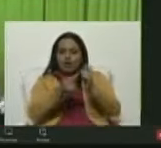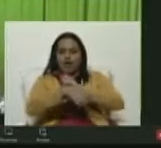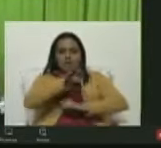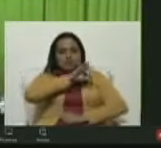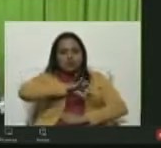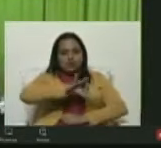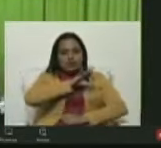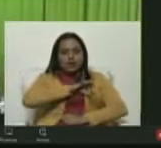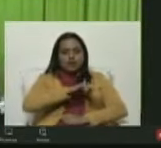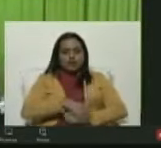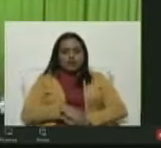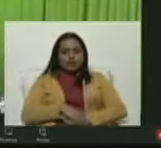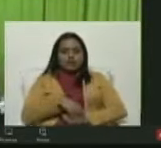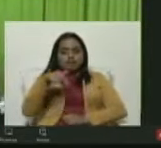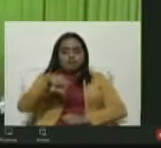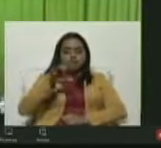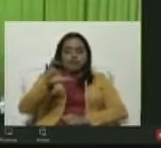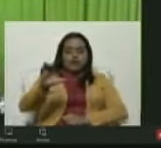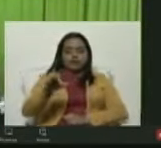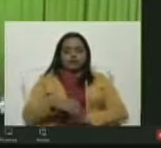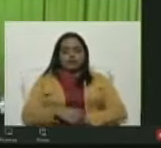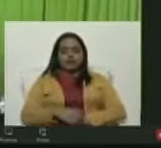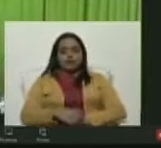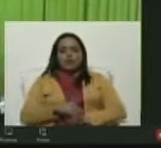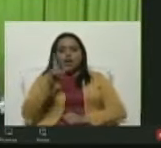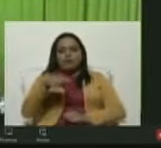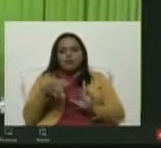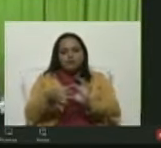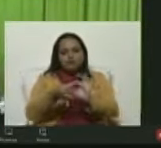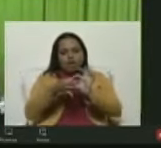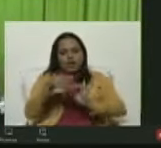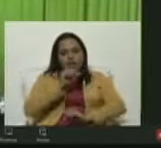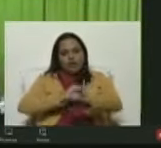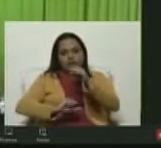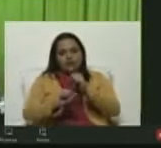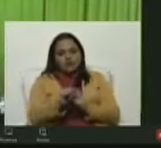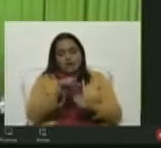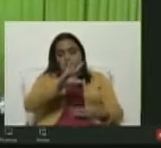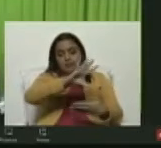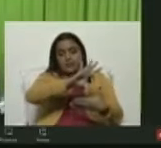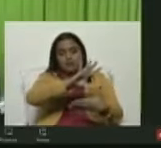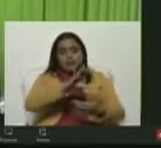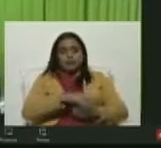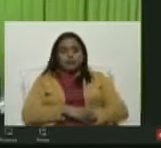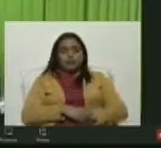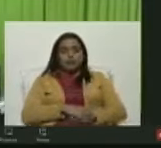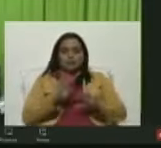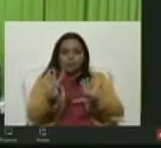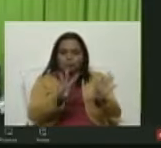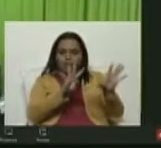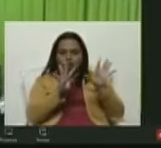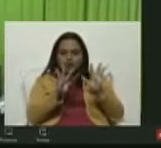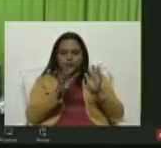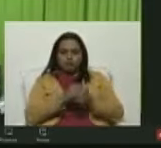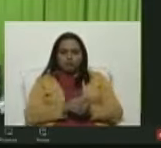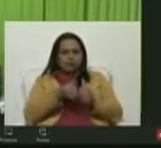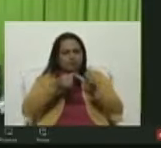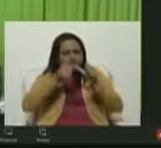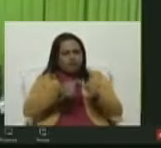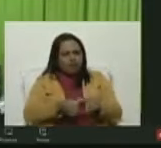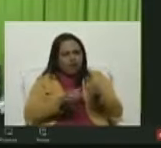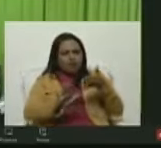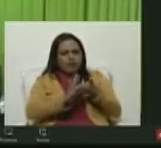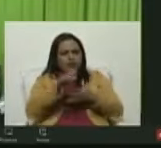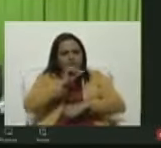sociales de esa querida nación y también para la unidad y defensa de nuestra América. Noveno, confirmar nuestra vocación regional de